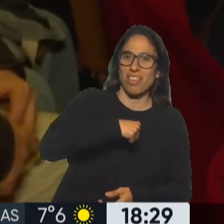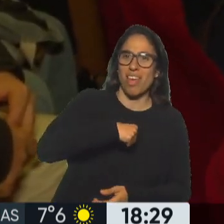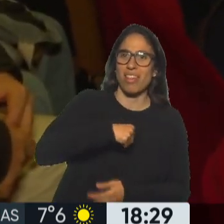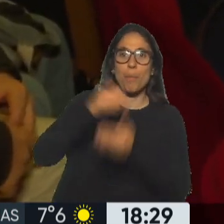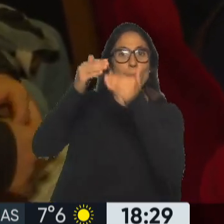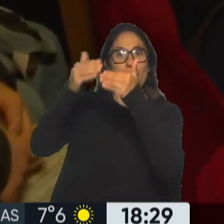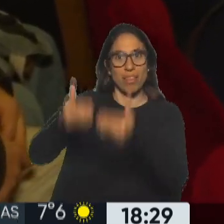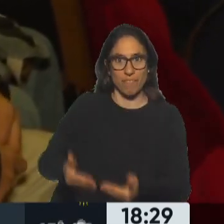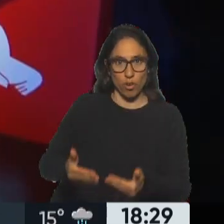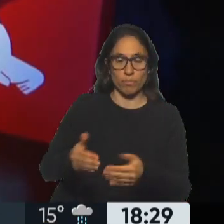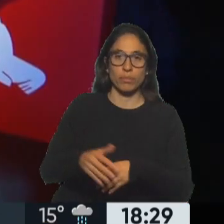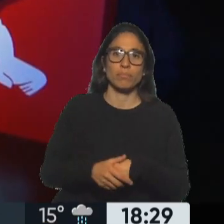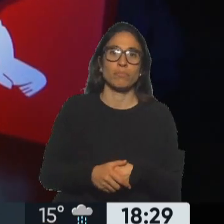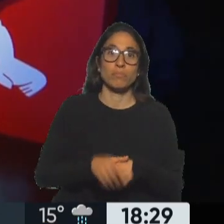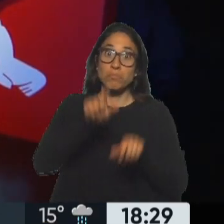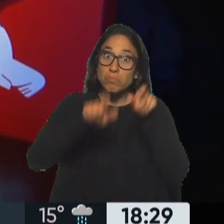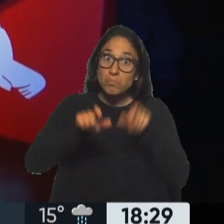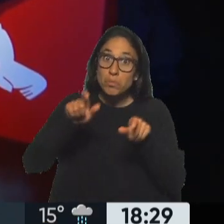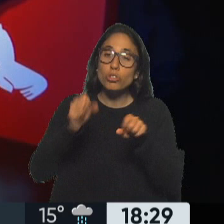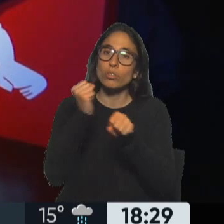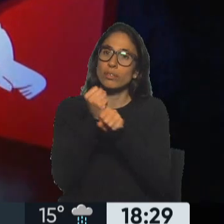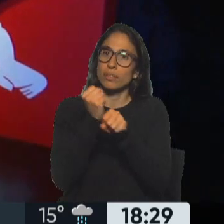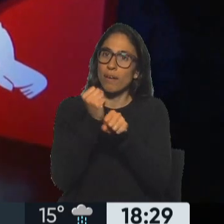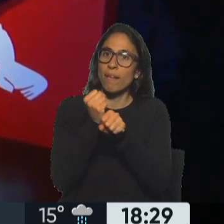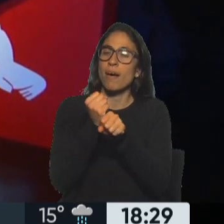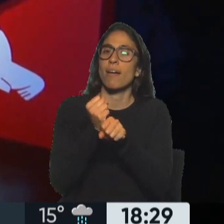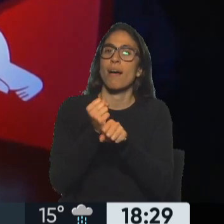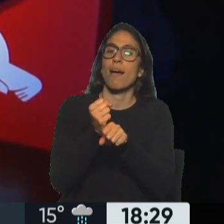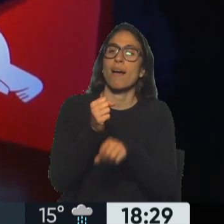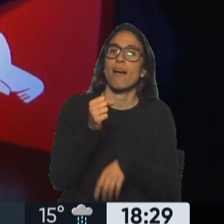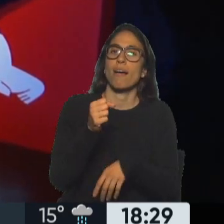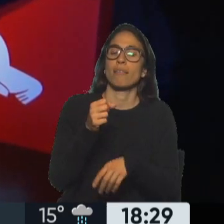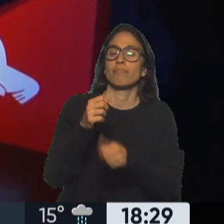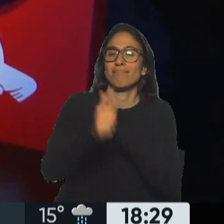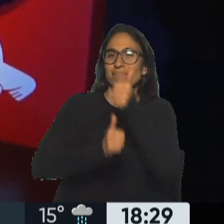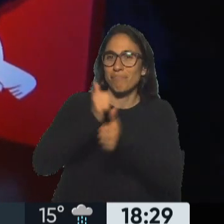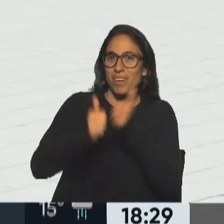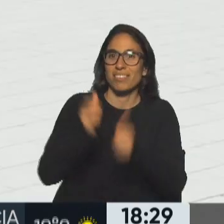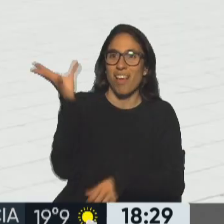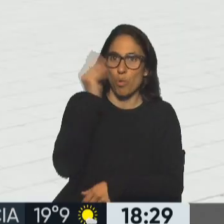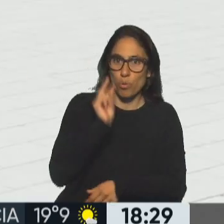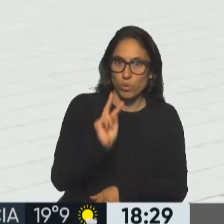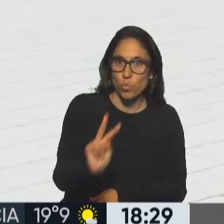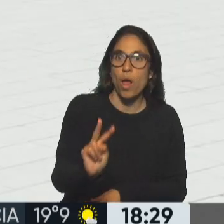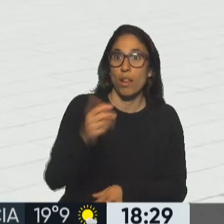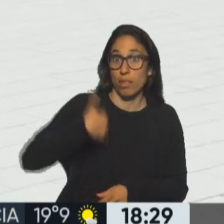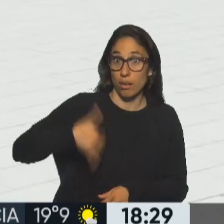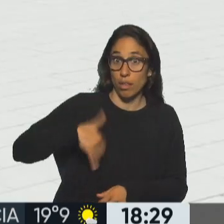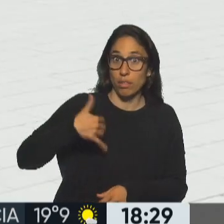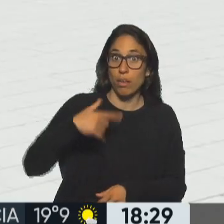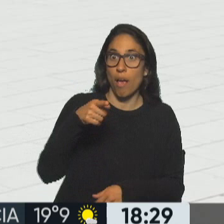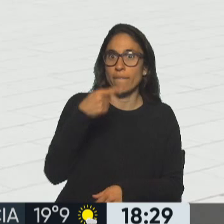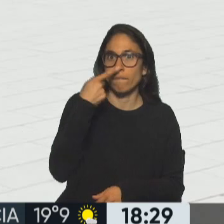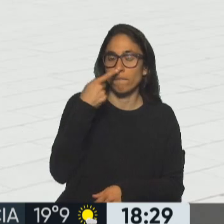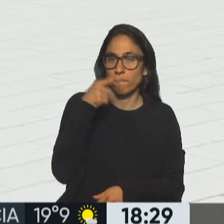a los y las hacedores de la industria audiovisual argentina. Pero no solo de ese FINDE se trata, sino también de lo que va a vivir este FINDE Mar